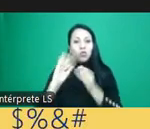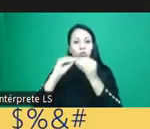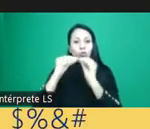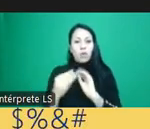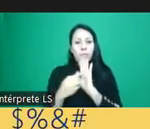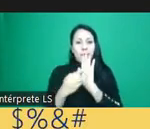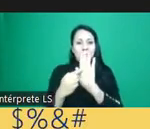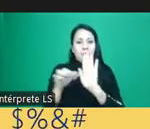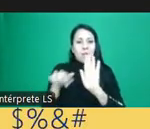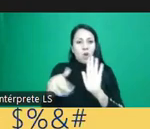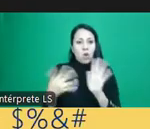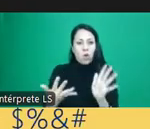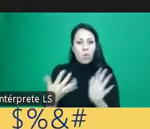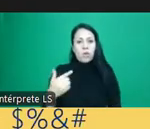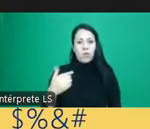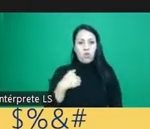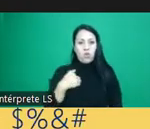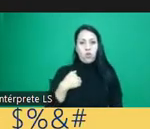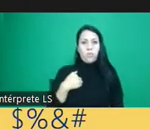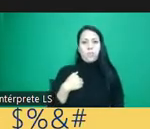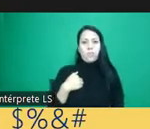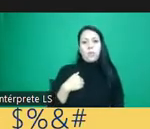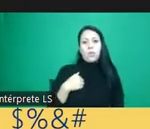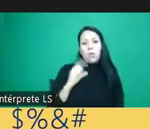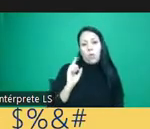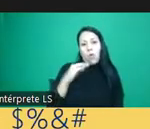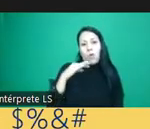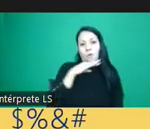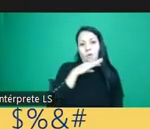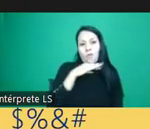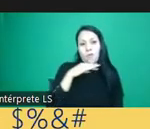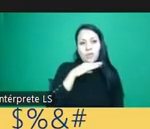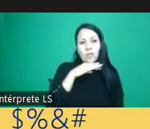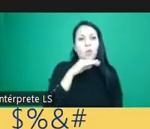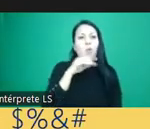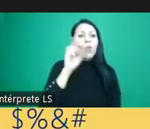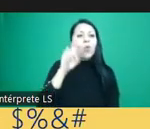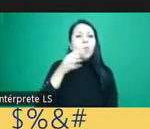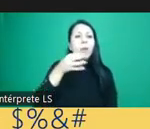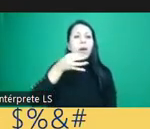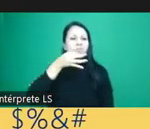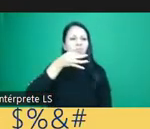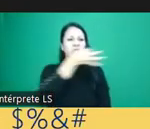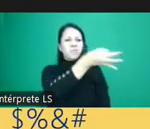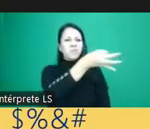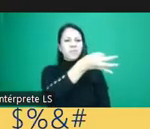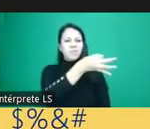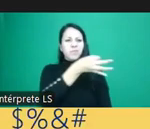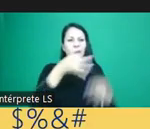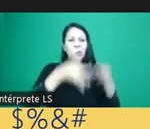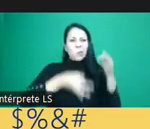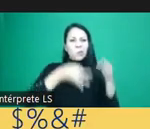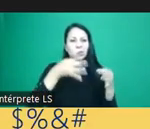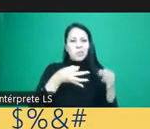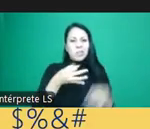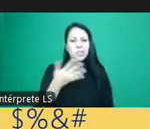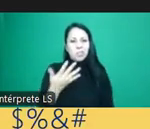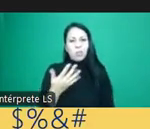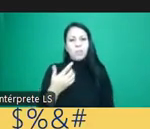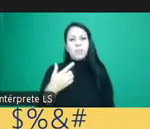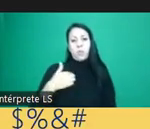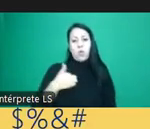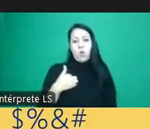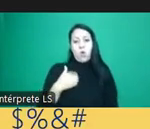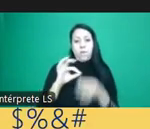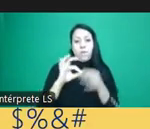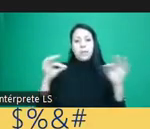me quedó y fue grosero, pero pues es que era denunciar una injusticia, así que yo la puse en la cola. Entonces puse, hoy quiero